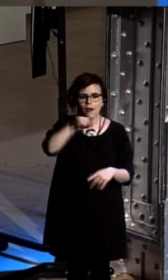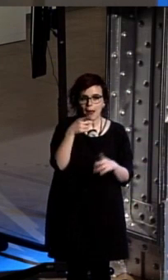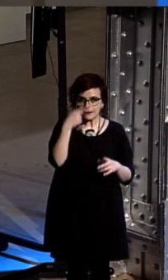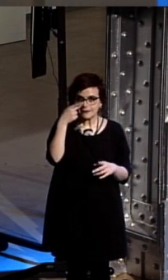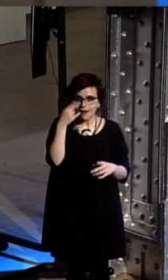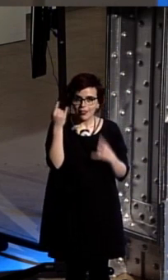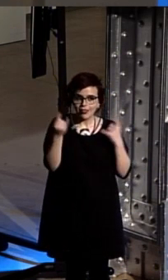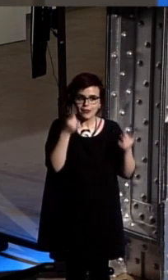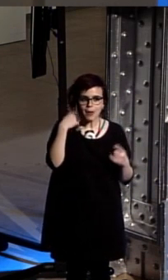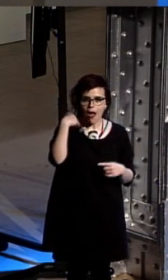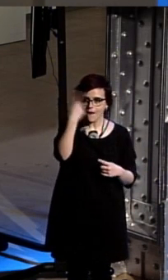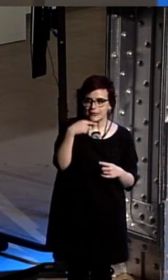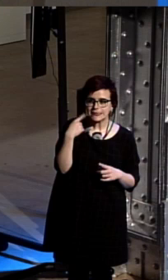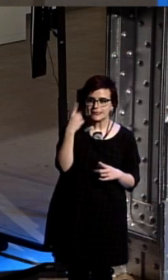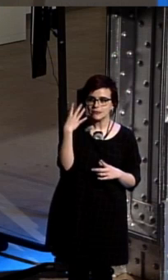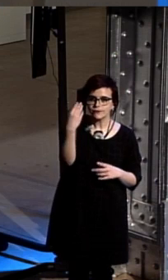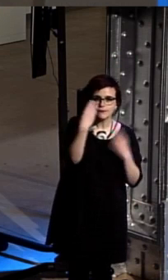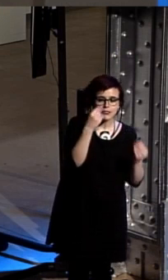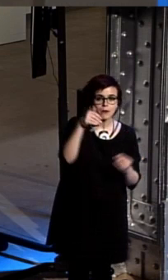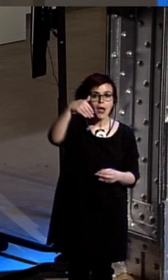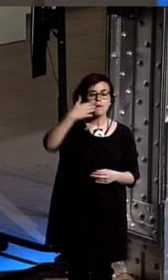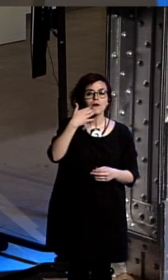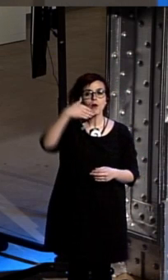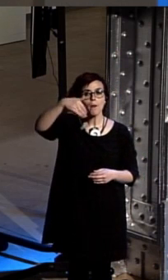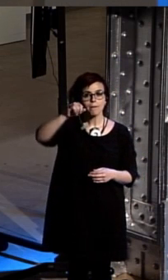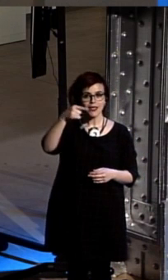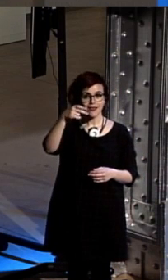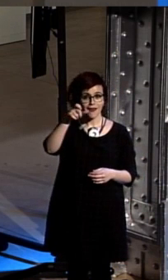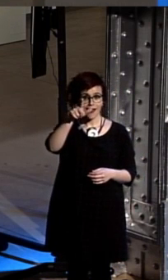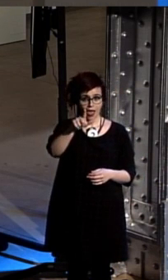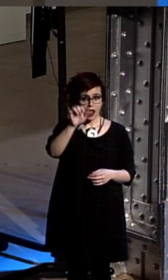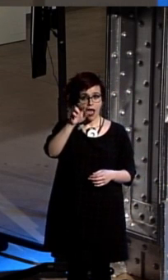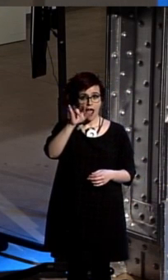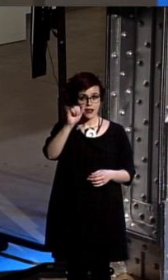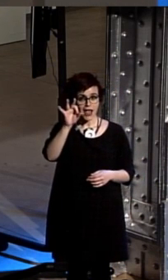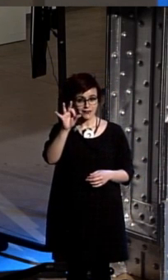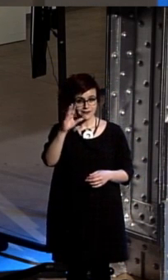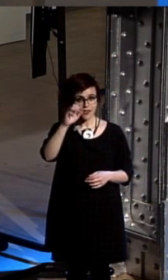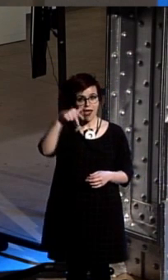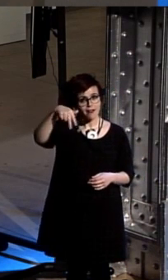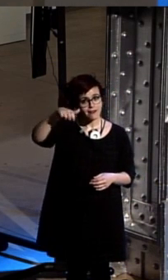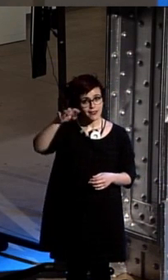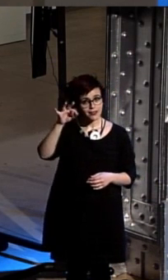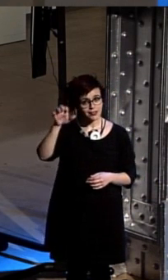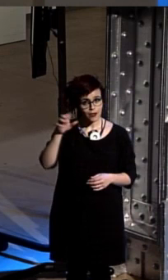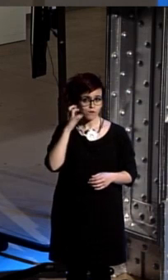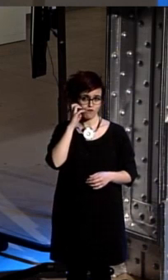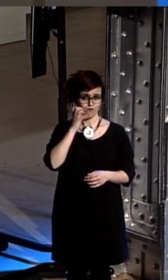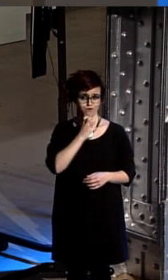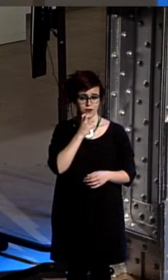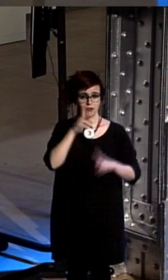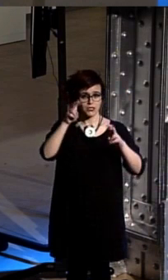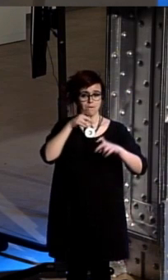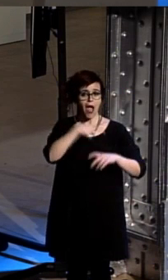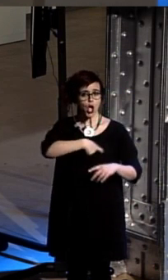le interesa esto. Miguel Arias Cañete. Miguel Arias Cañete es ahora comisario europeo de